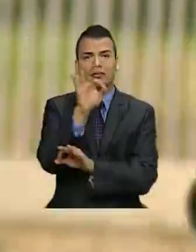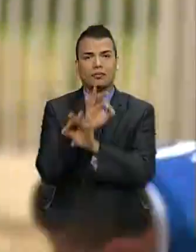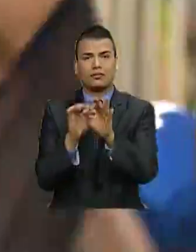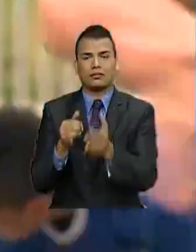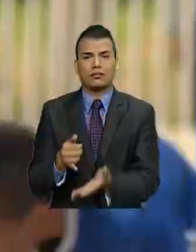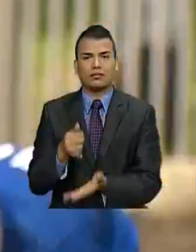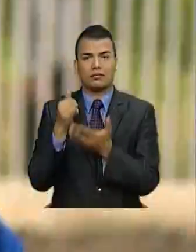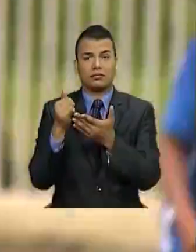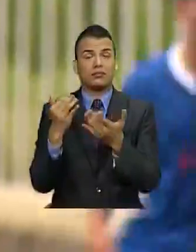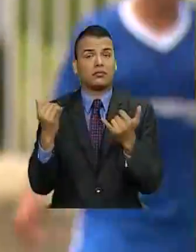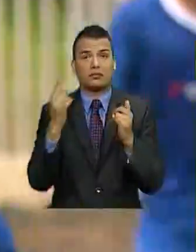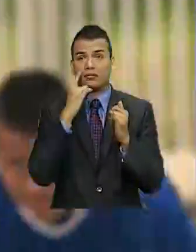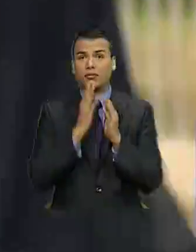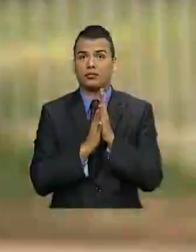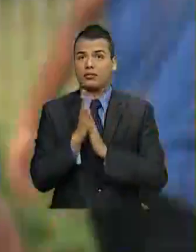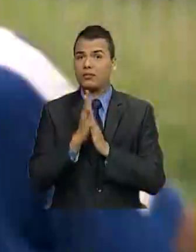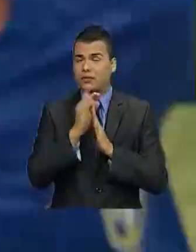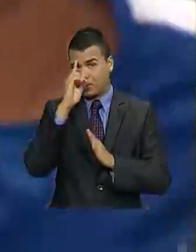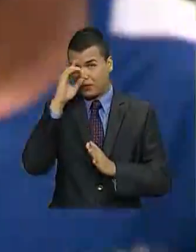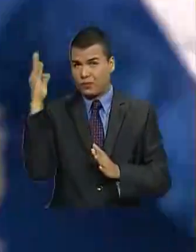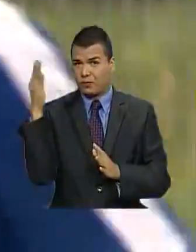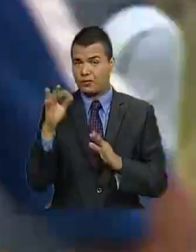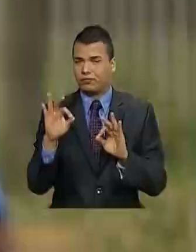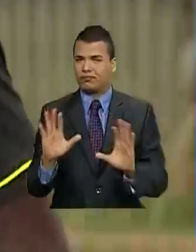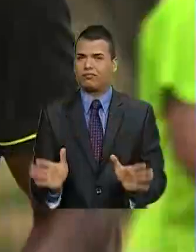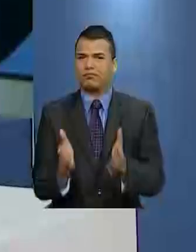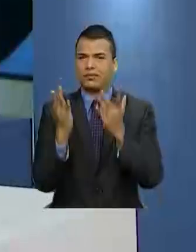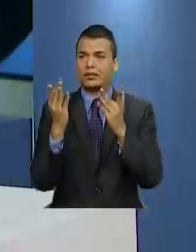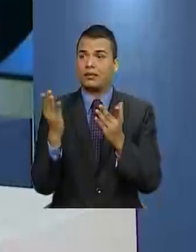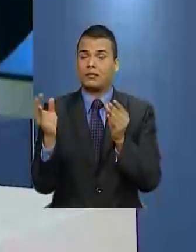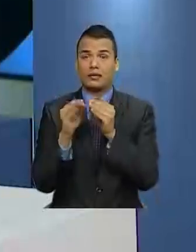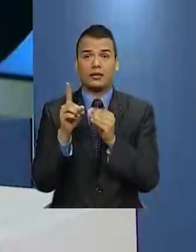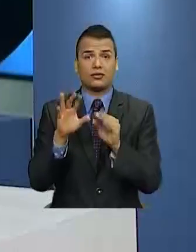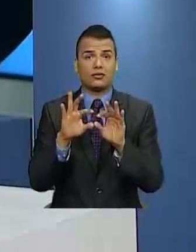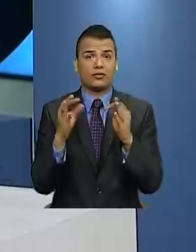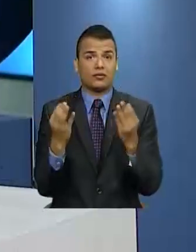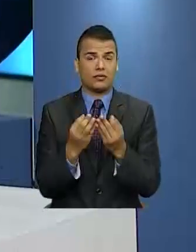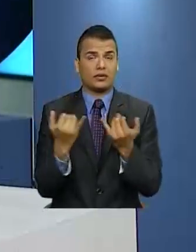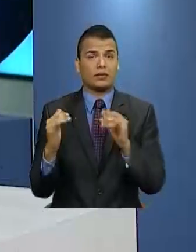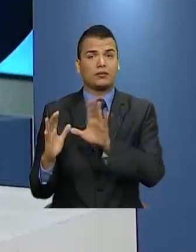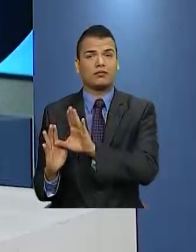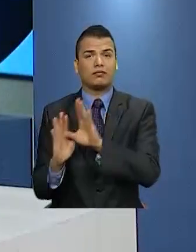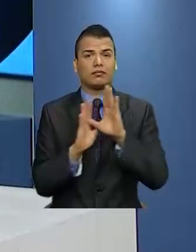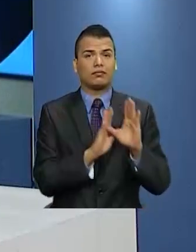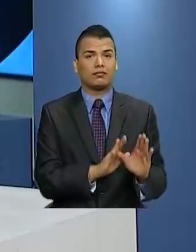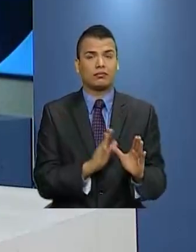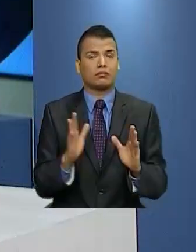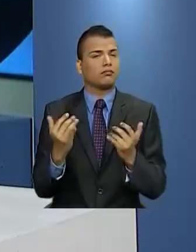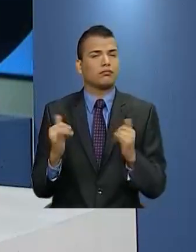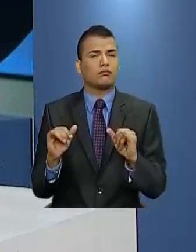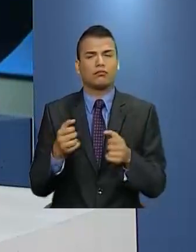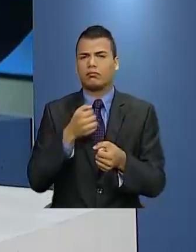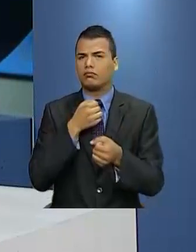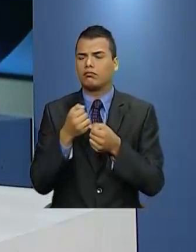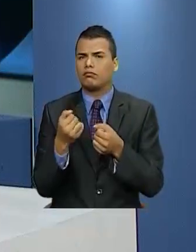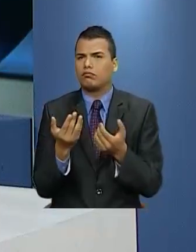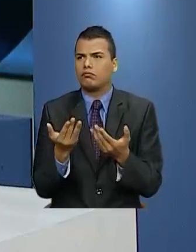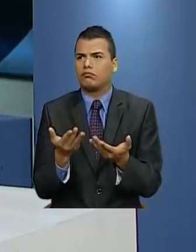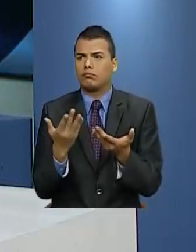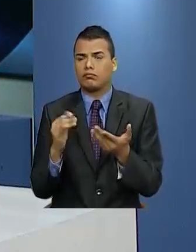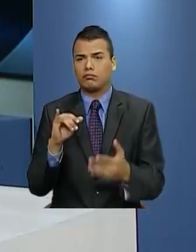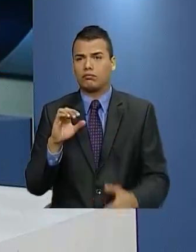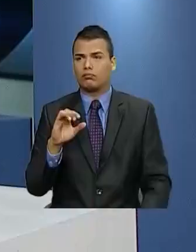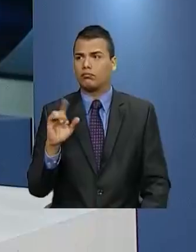esta forma buscar un mejor futuro para él y su familia. Y de los deportes pasamos a otro campo. ¿Qué ha pasado con